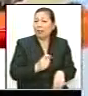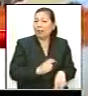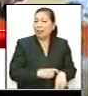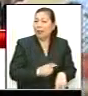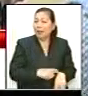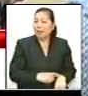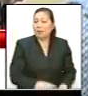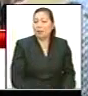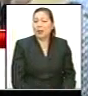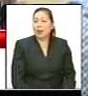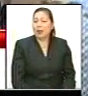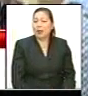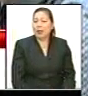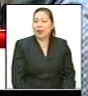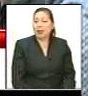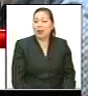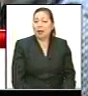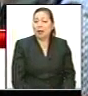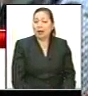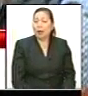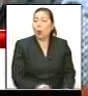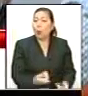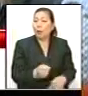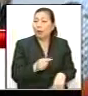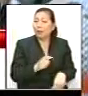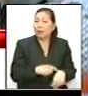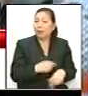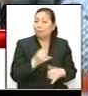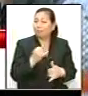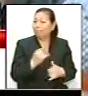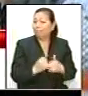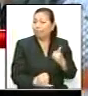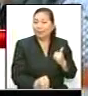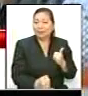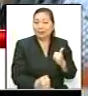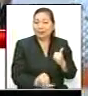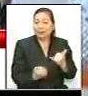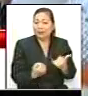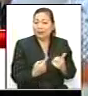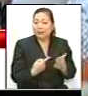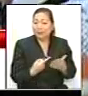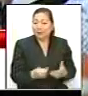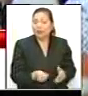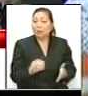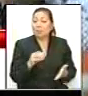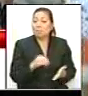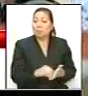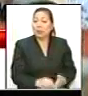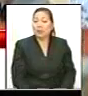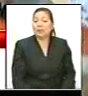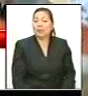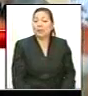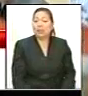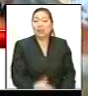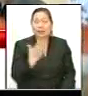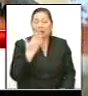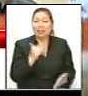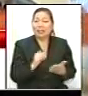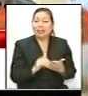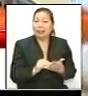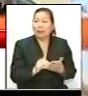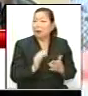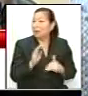tiempos. Y en hacer vencer los tiempos, si bien se le debía haber puesto a esto, sabían qué tiempo es el